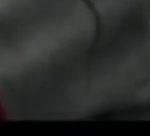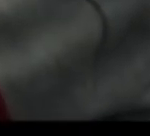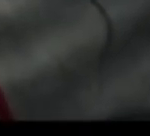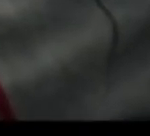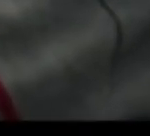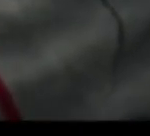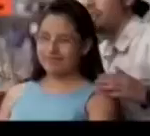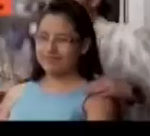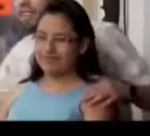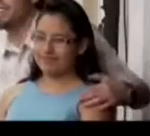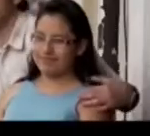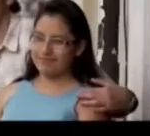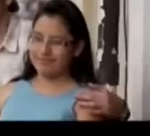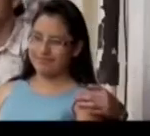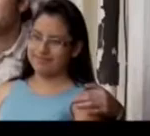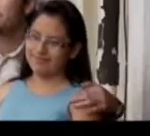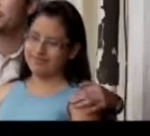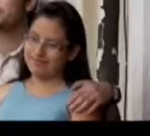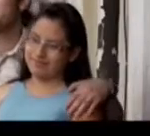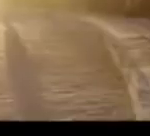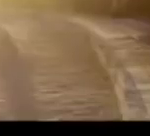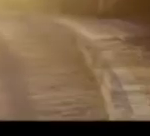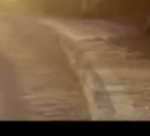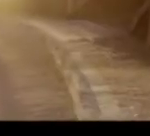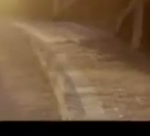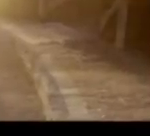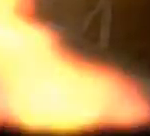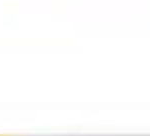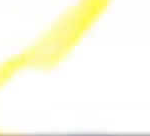deseamos. Tomemos juntos el timón del Ecuador.